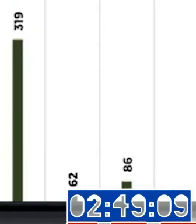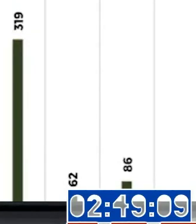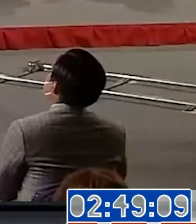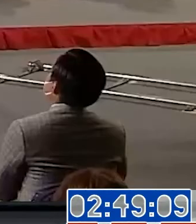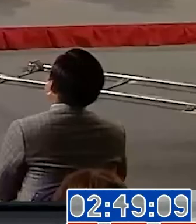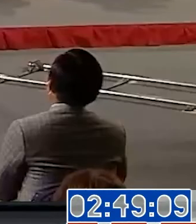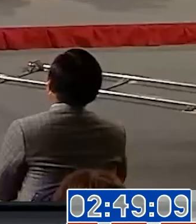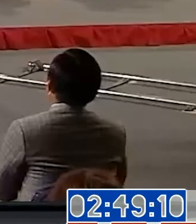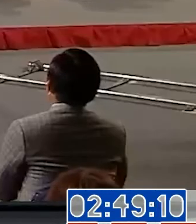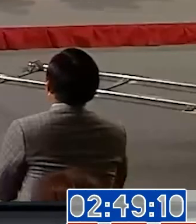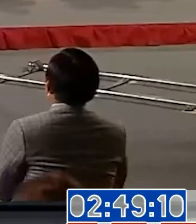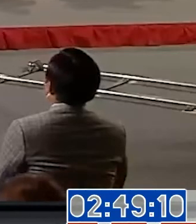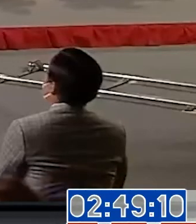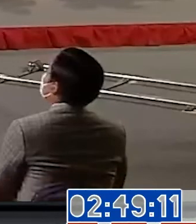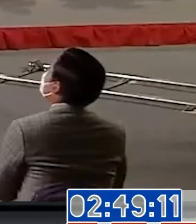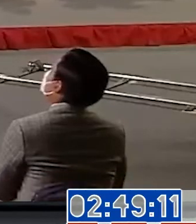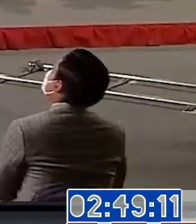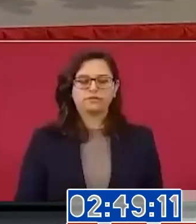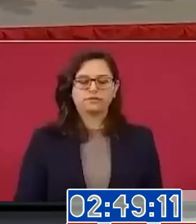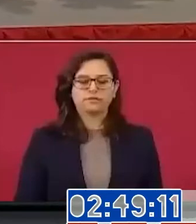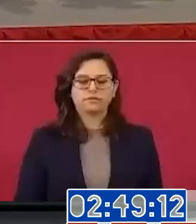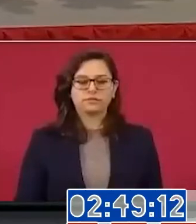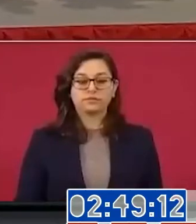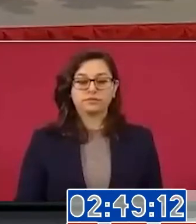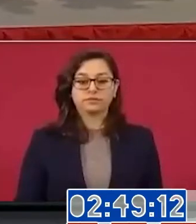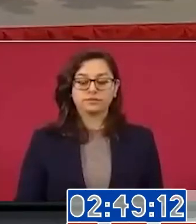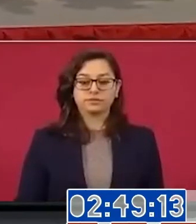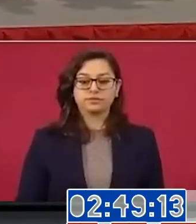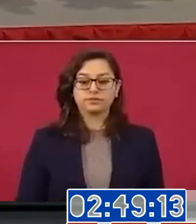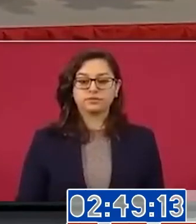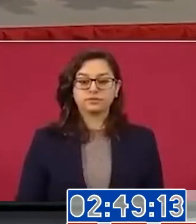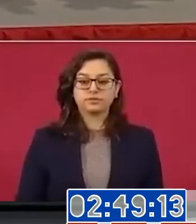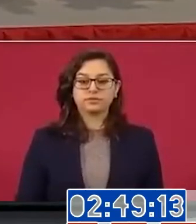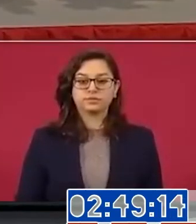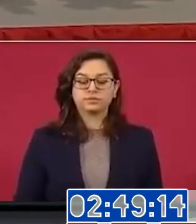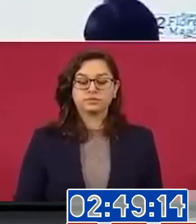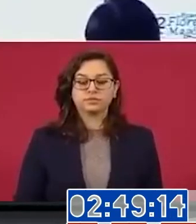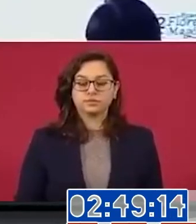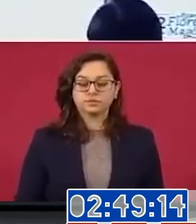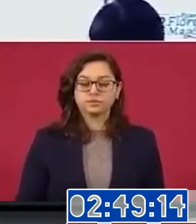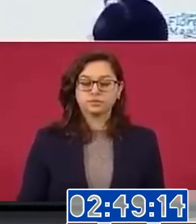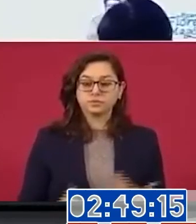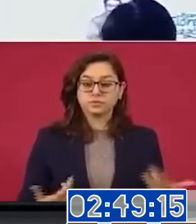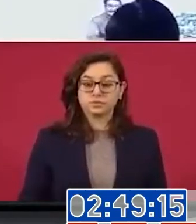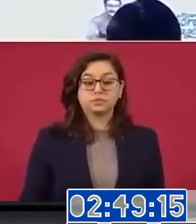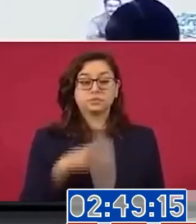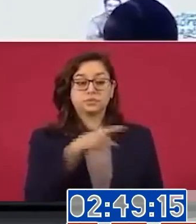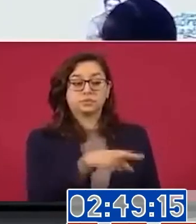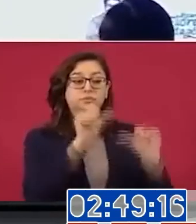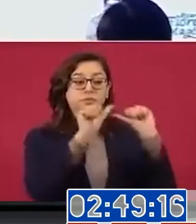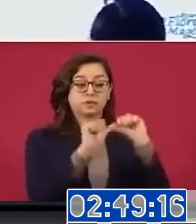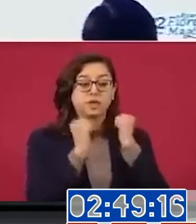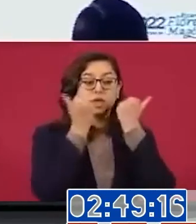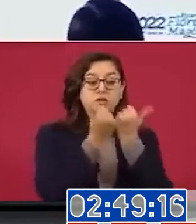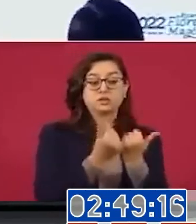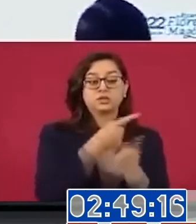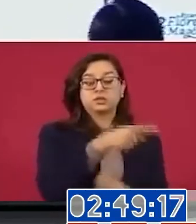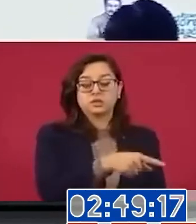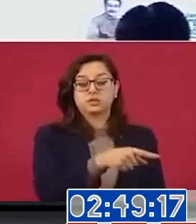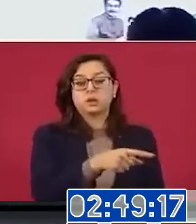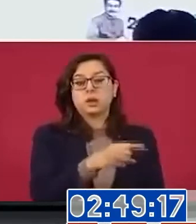podría venir una investigación que, ya sabemos, en Estados Unidos tiene un tratamiento completamente diferente al que tiene